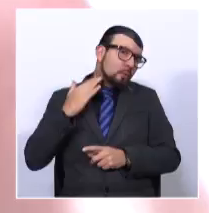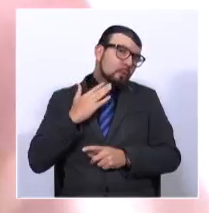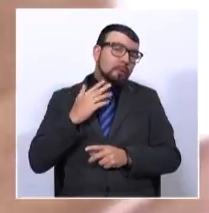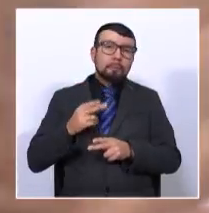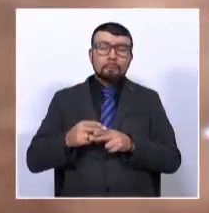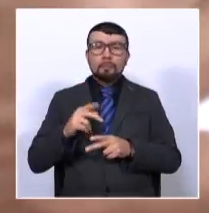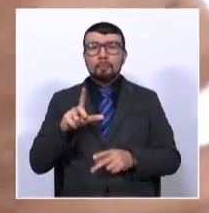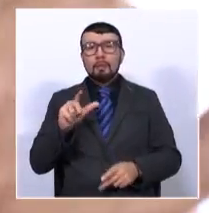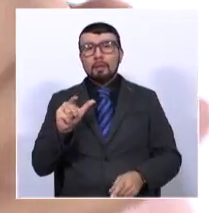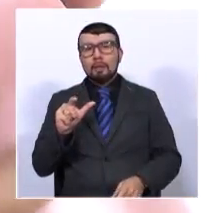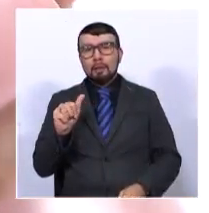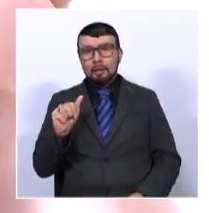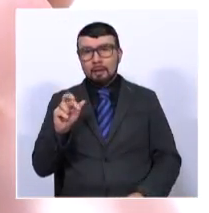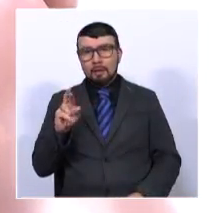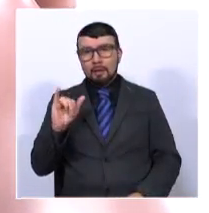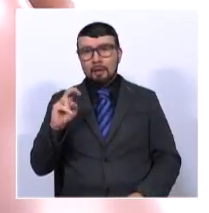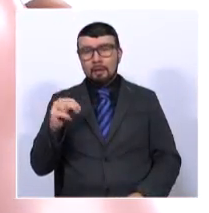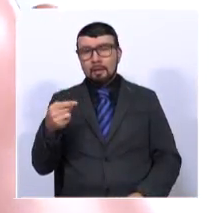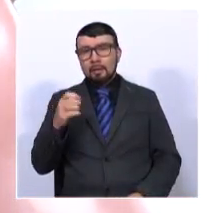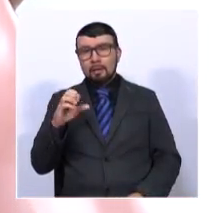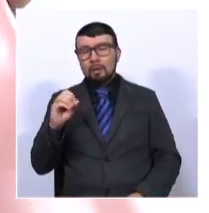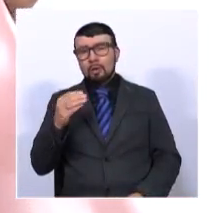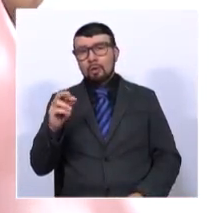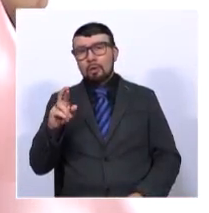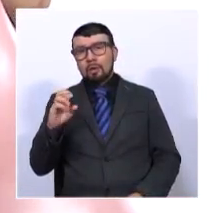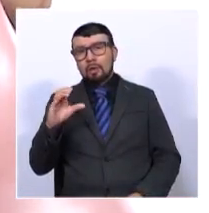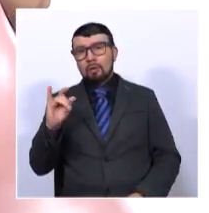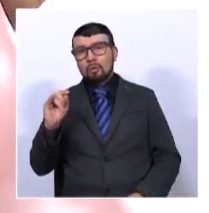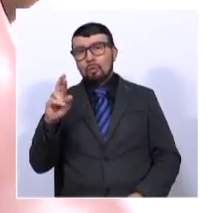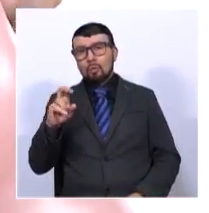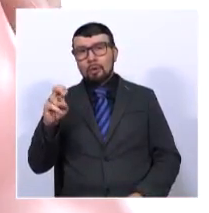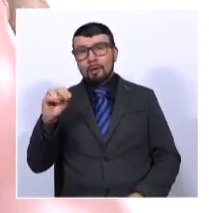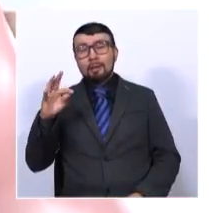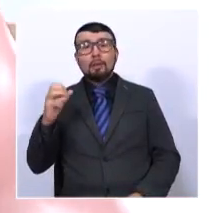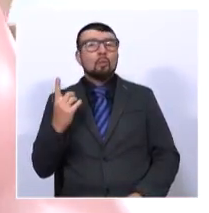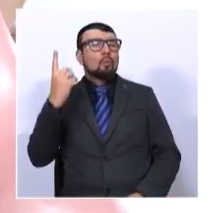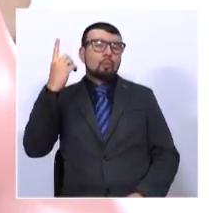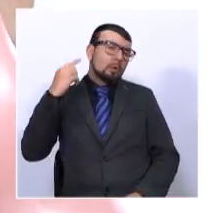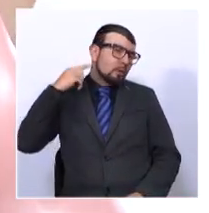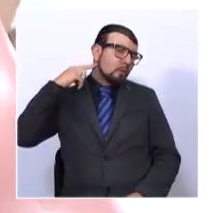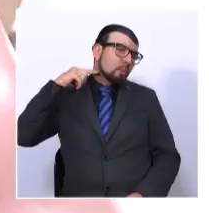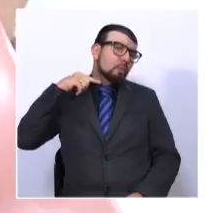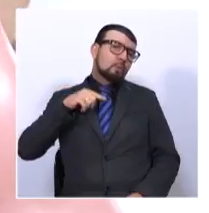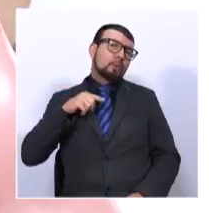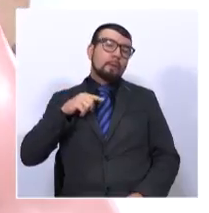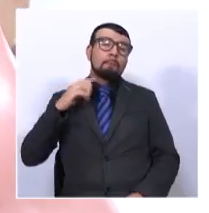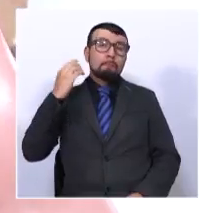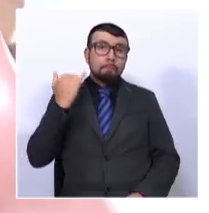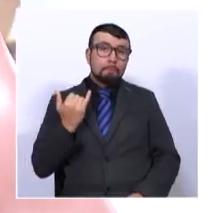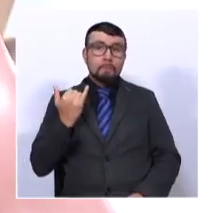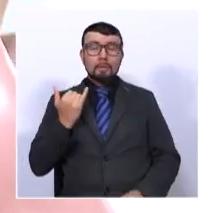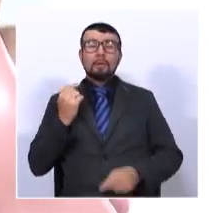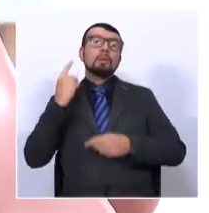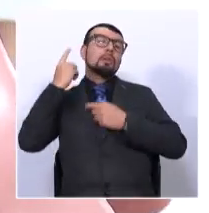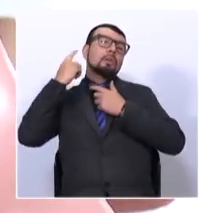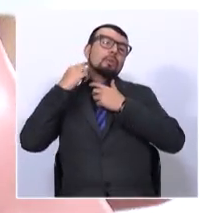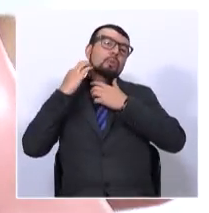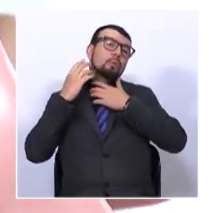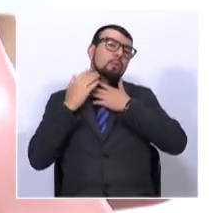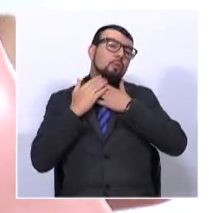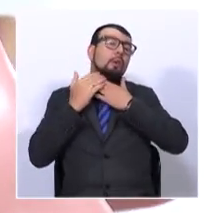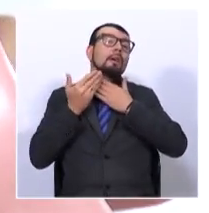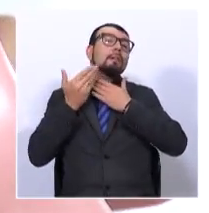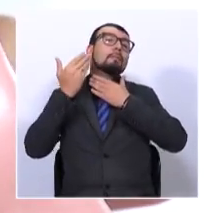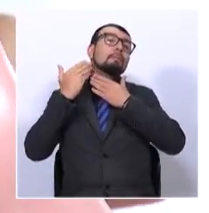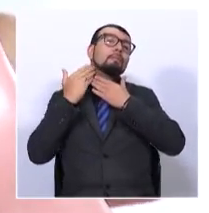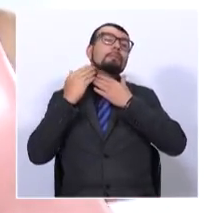recurrente, que sale desde atrás, se mete por el cuello y viene hacia la parte de la laringe. Y detrás de